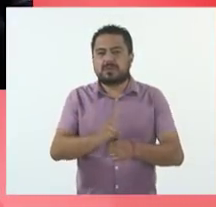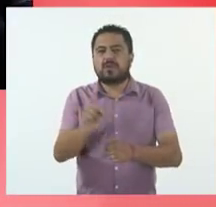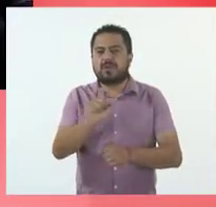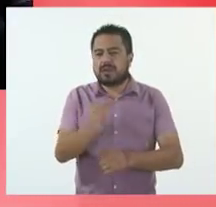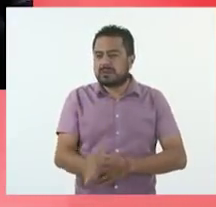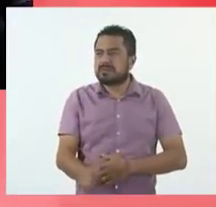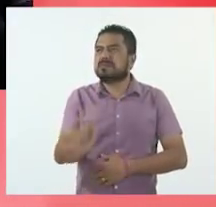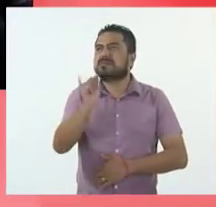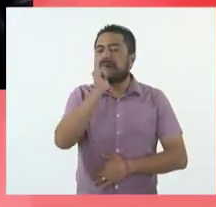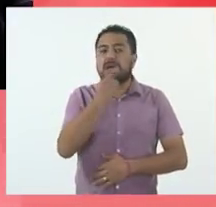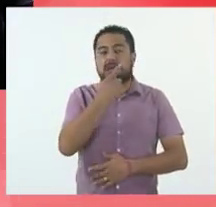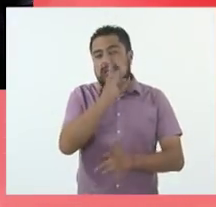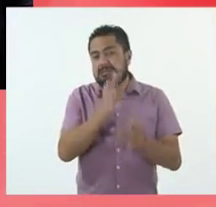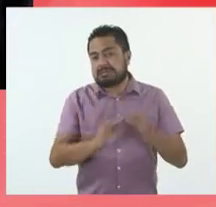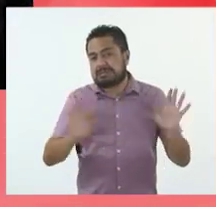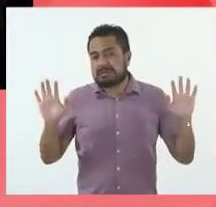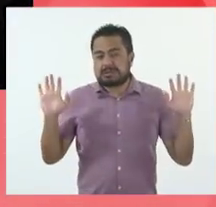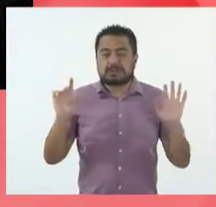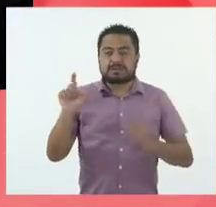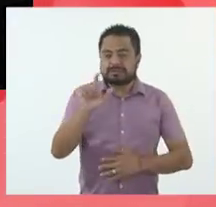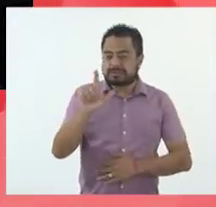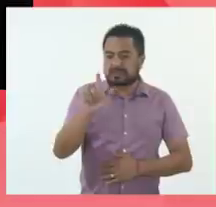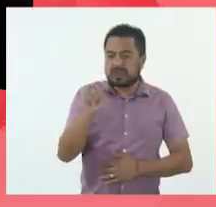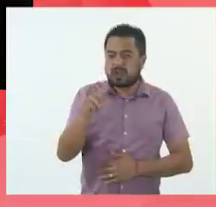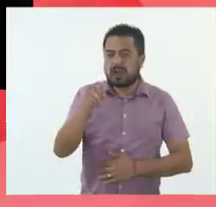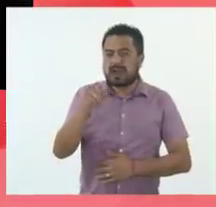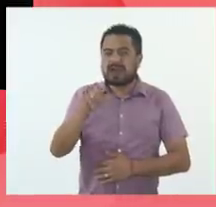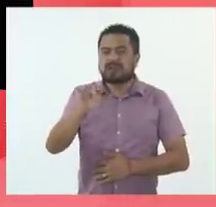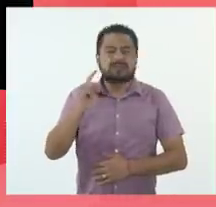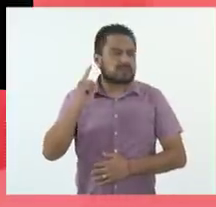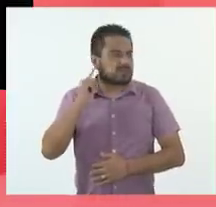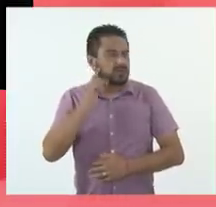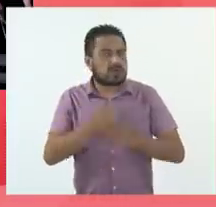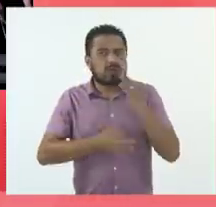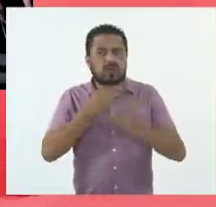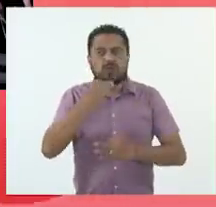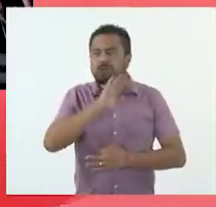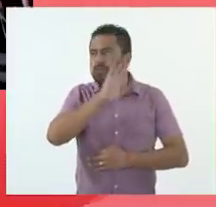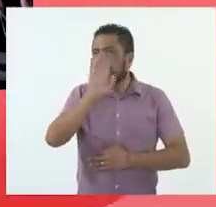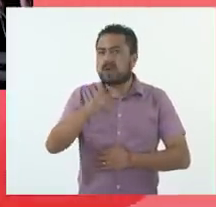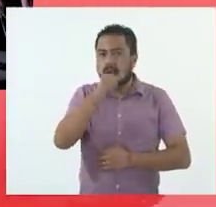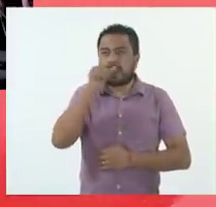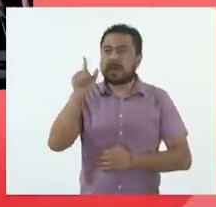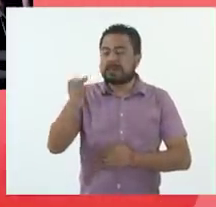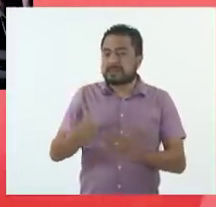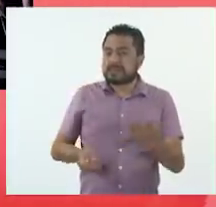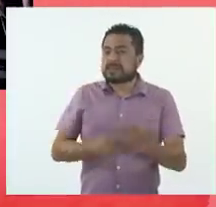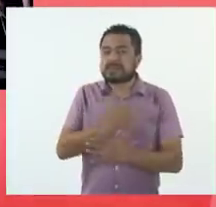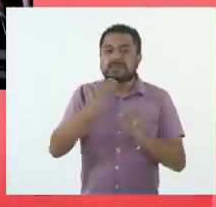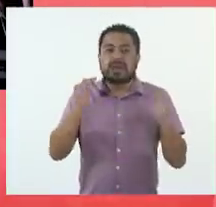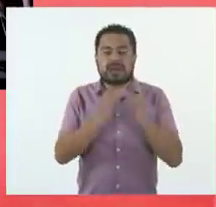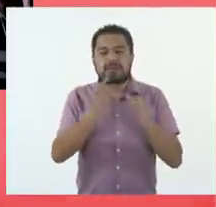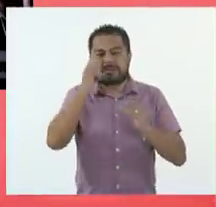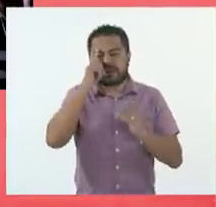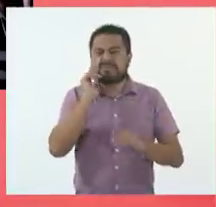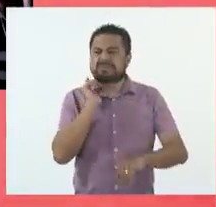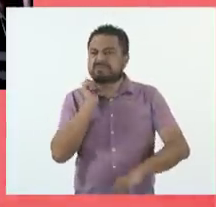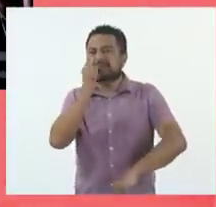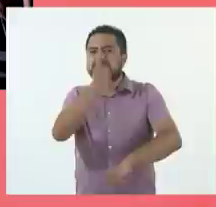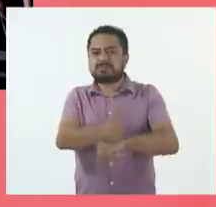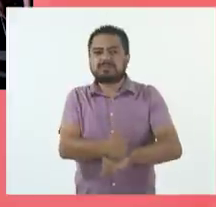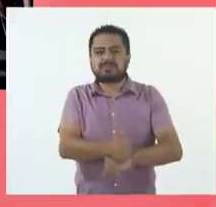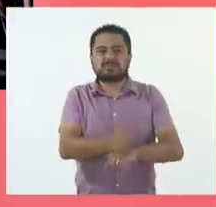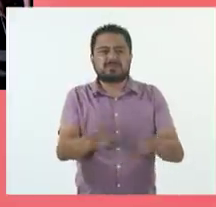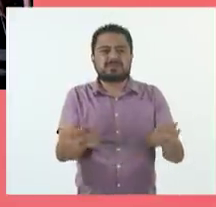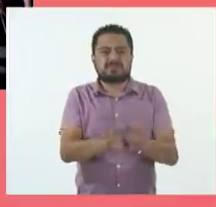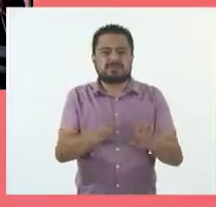ingerida. Se dice que en cuanto Leonarda escuchó la noticia de la muerte de Juárez, salió de su lujosa casa para convertirse en la